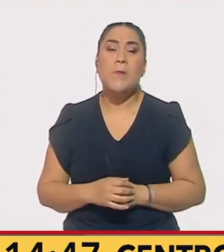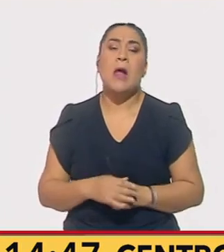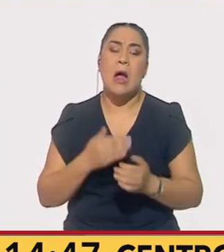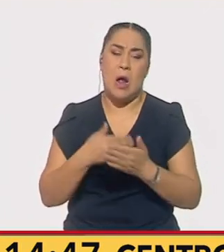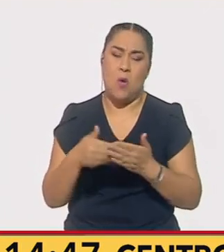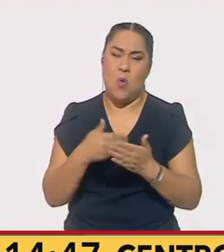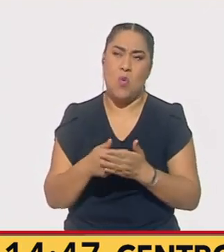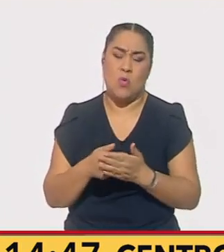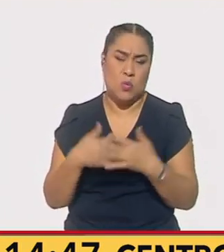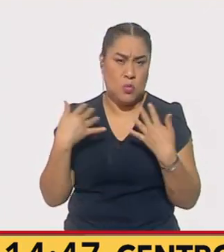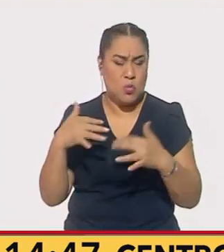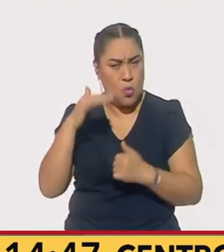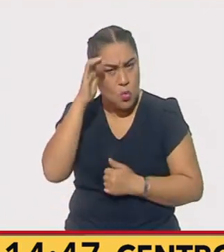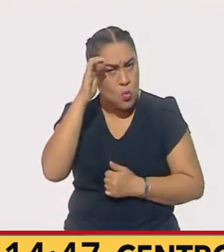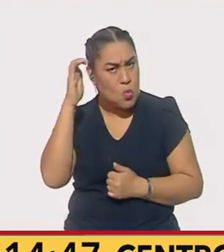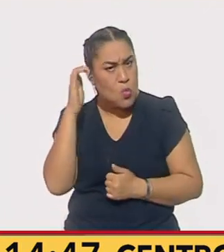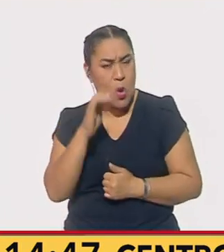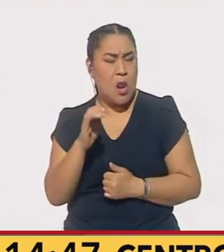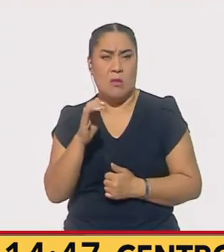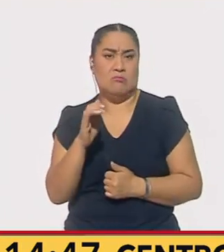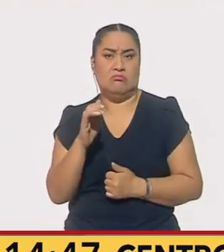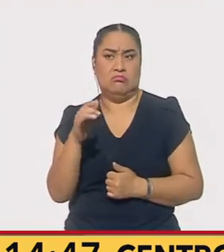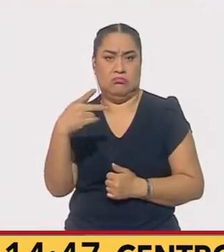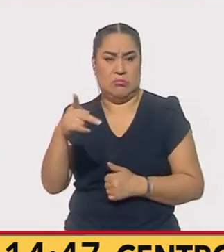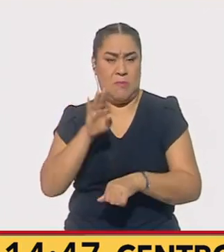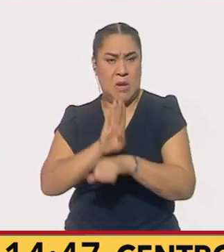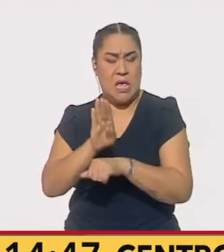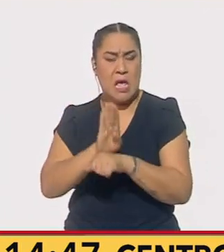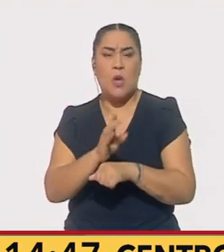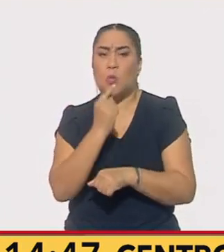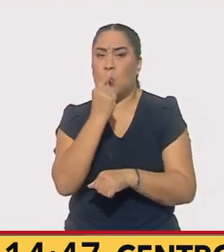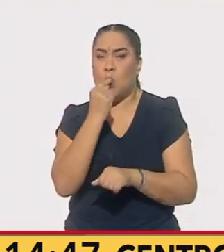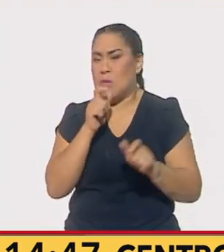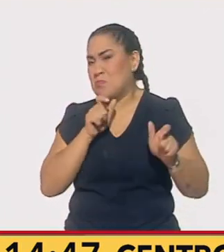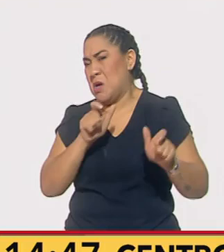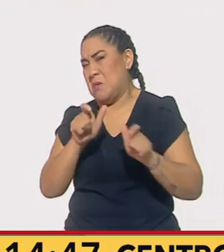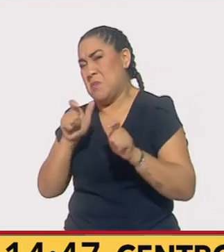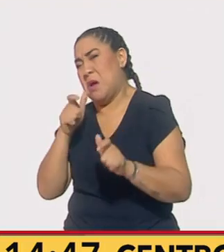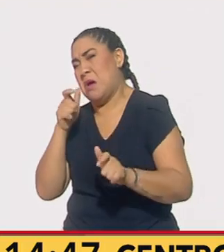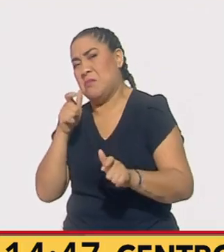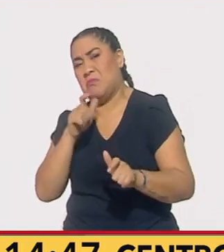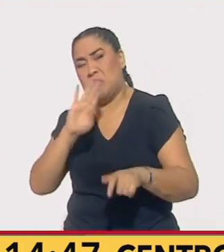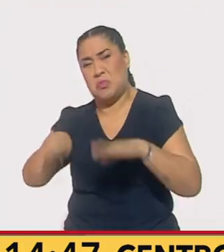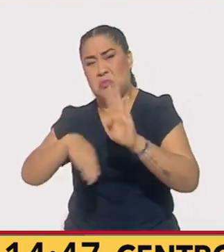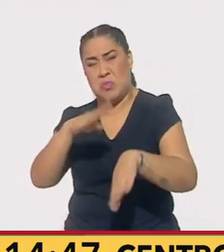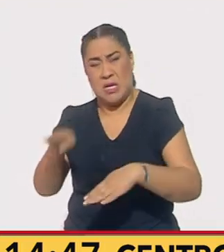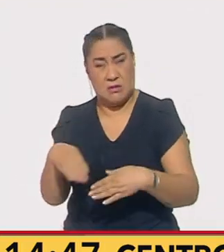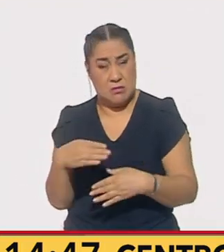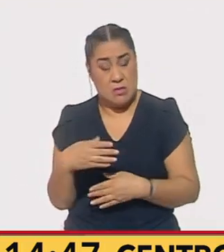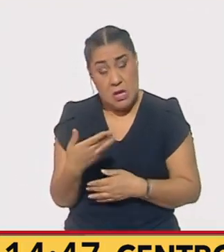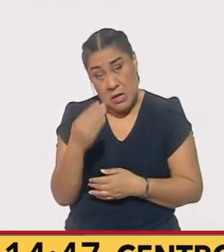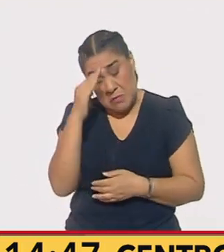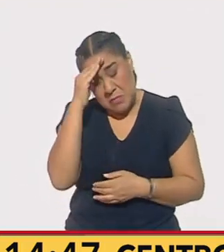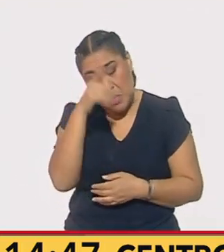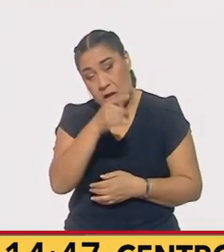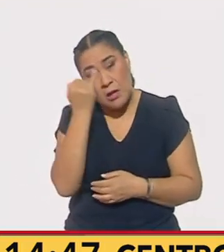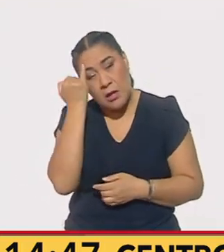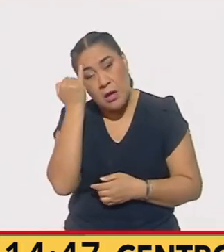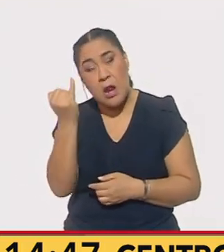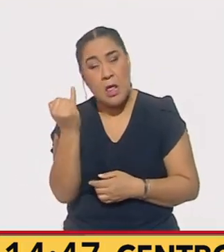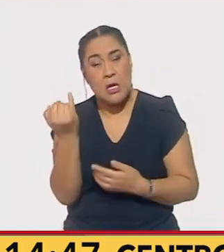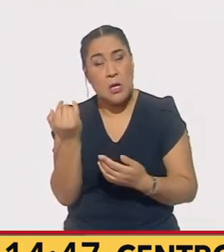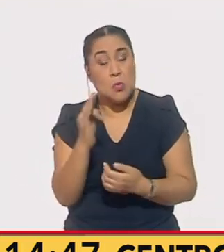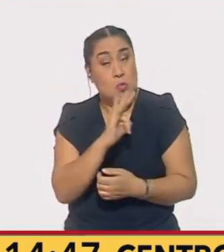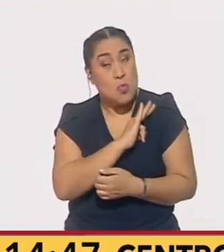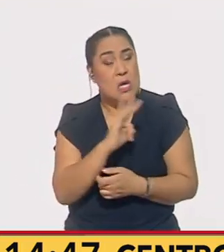considerado como el más letal en la historia de Río de Janeiro, ¿cree que podría profundizar las condiciones de